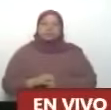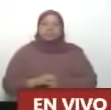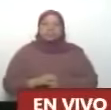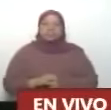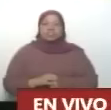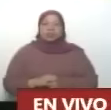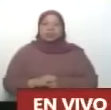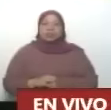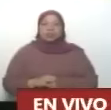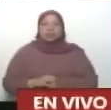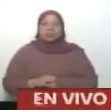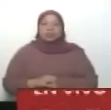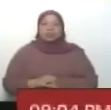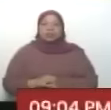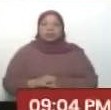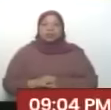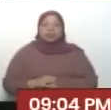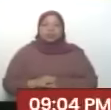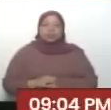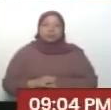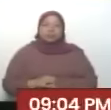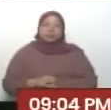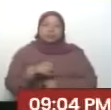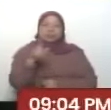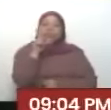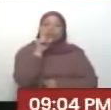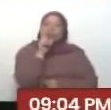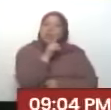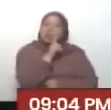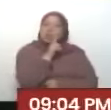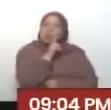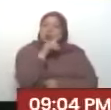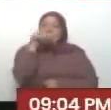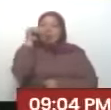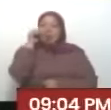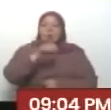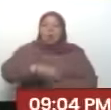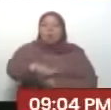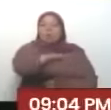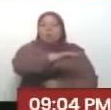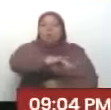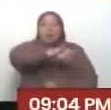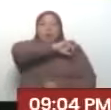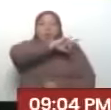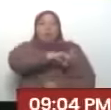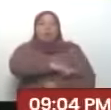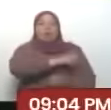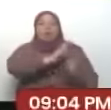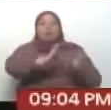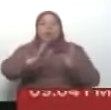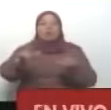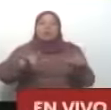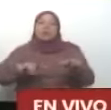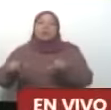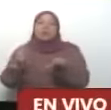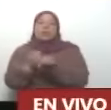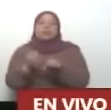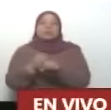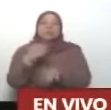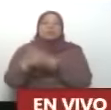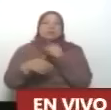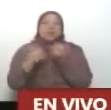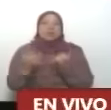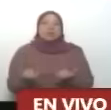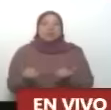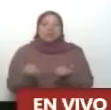más. Tomen nota, en el norte no es un hombre, es un pueblo empoderado, organizado y listo para dar todas las batallas que haya que